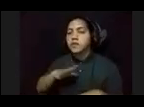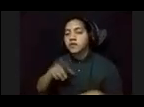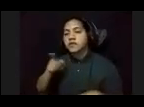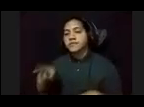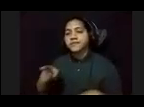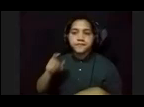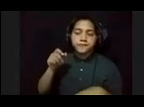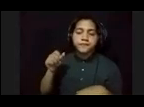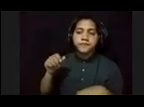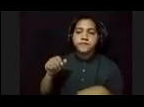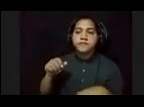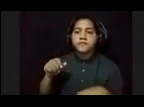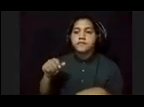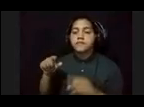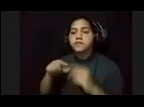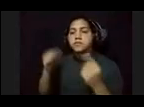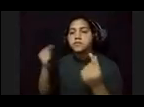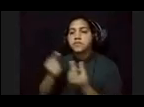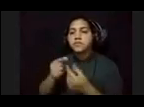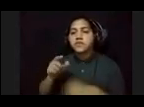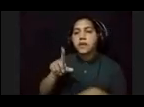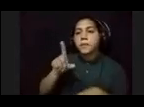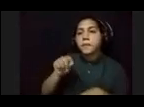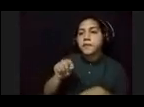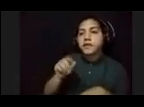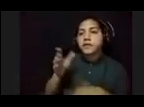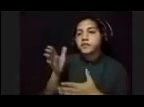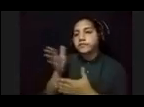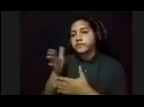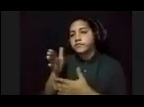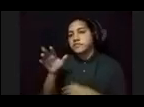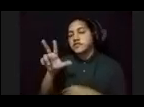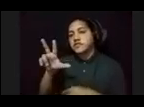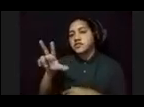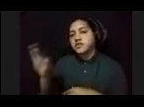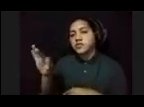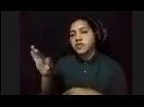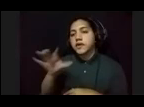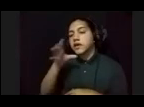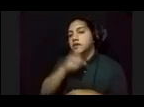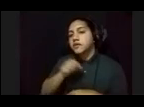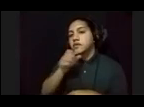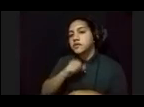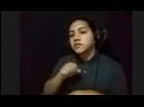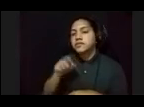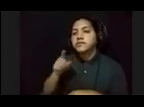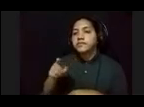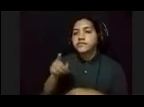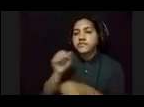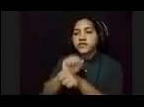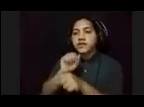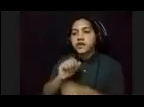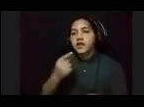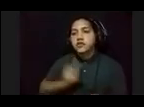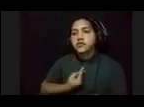laboral están en el grupo de 20 a 39 años, principalmente las trabajadoras solteras, seguidos de las